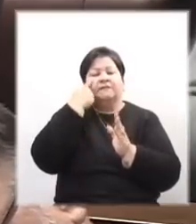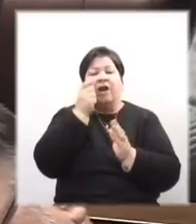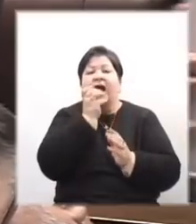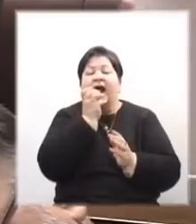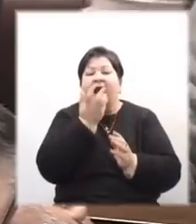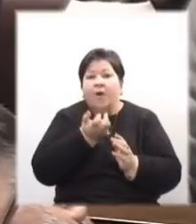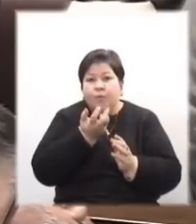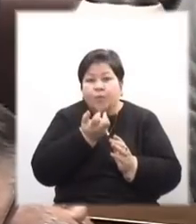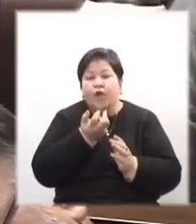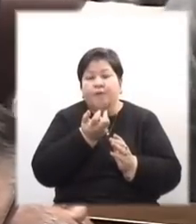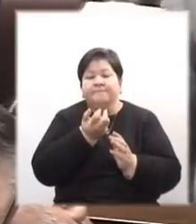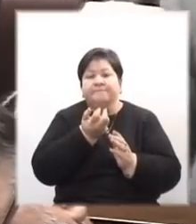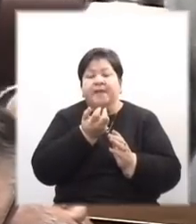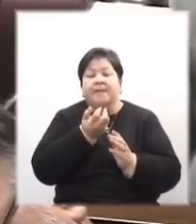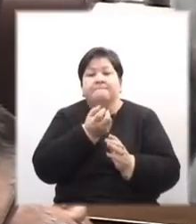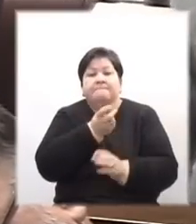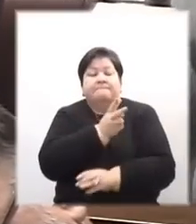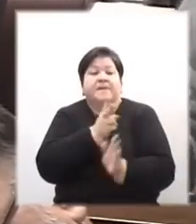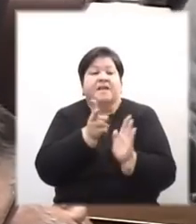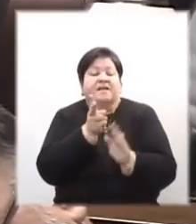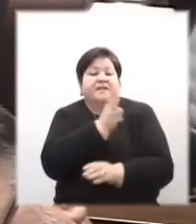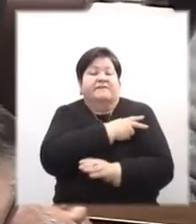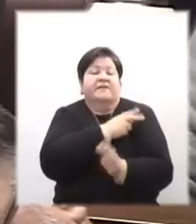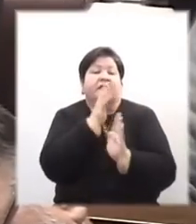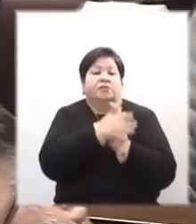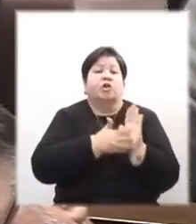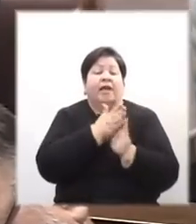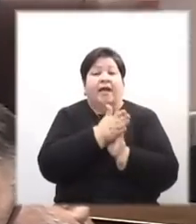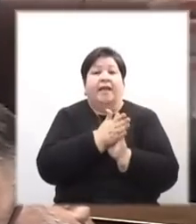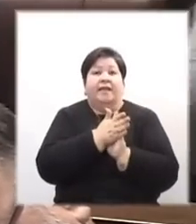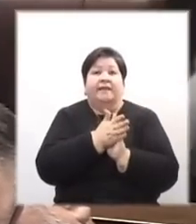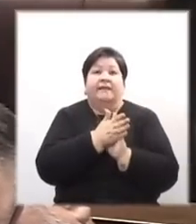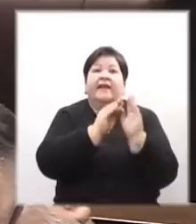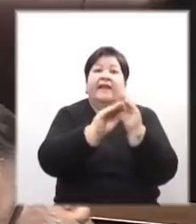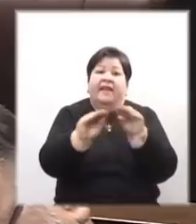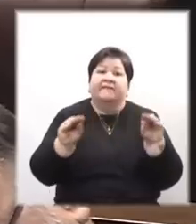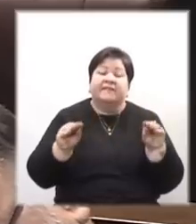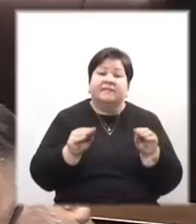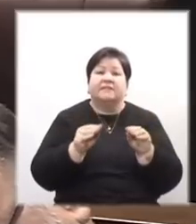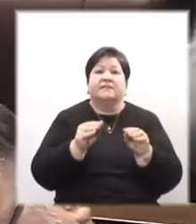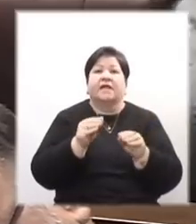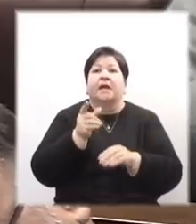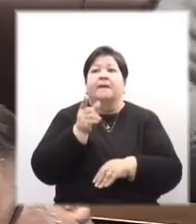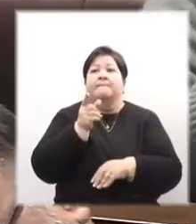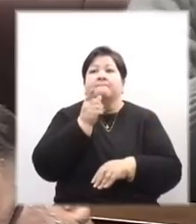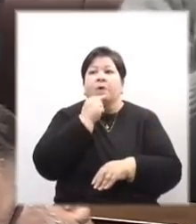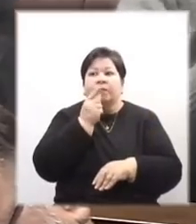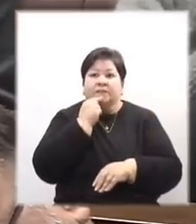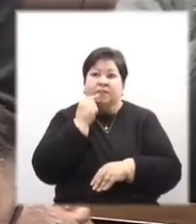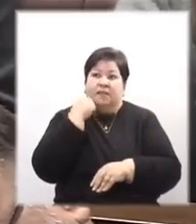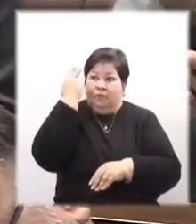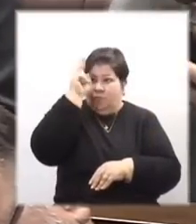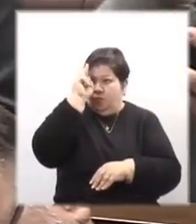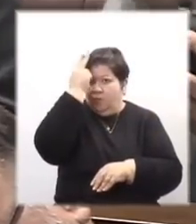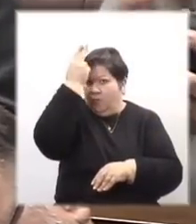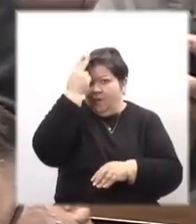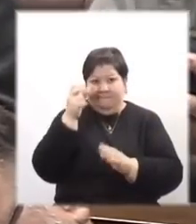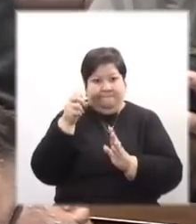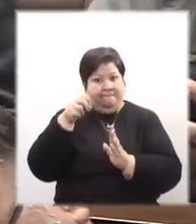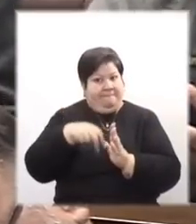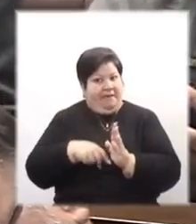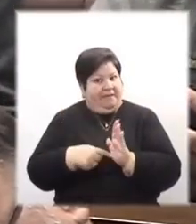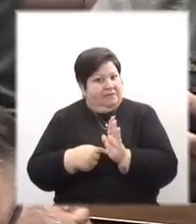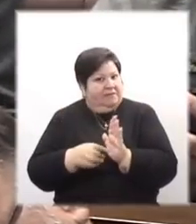policía en lo cual le decía a los jefes de policía del país que no había que referirse en nada a este nuevo